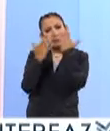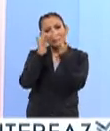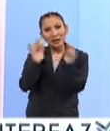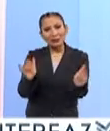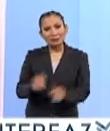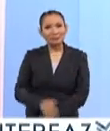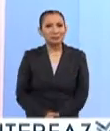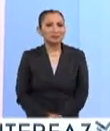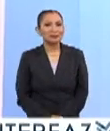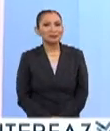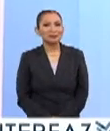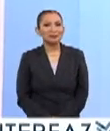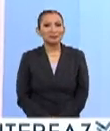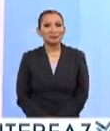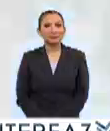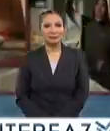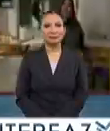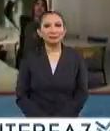en Francia.